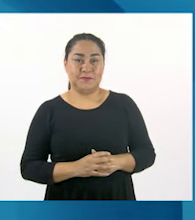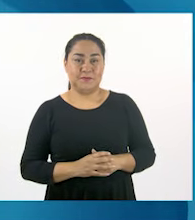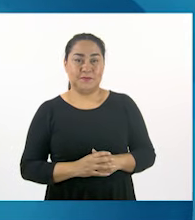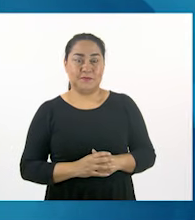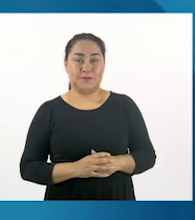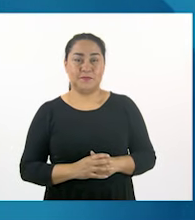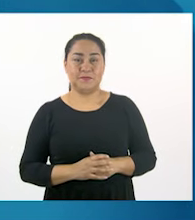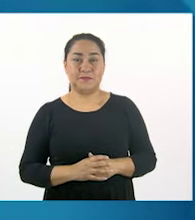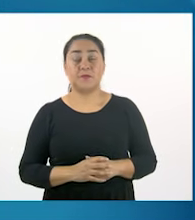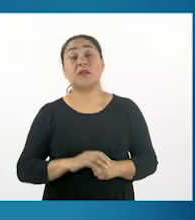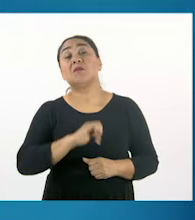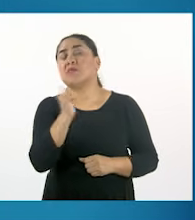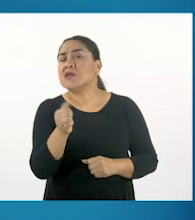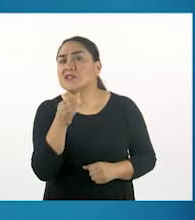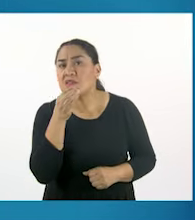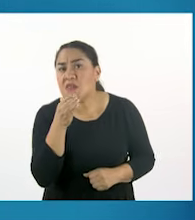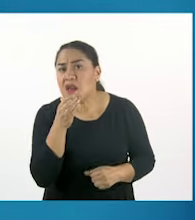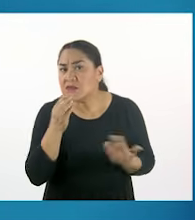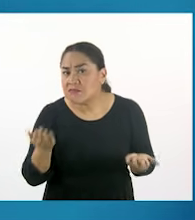¡Y para cenar!